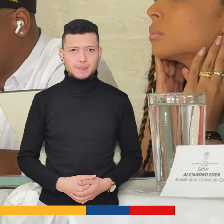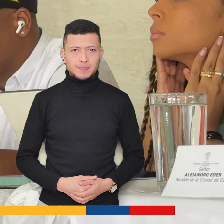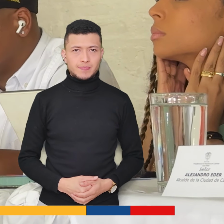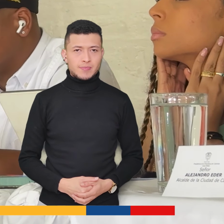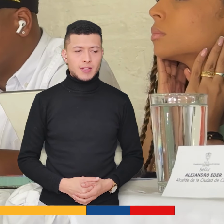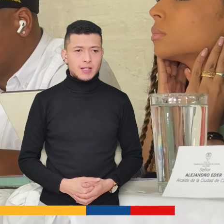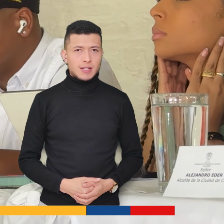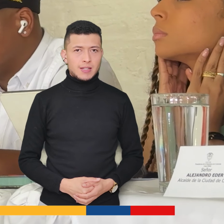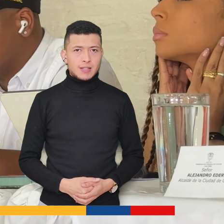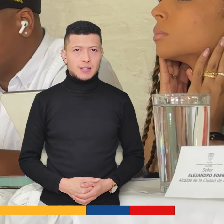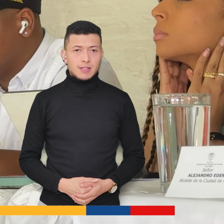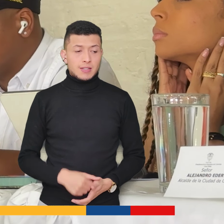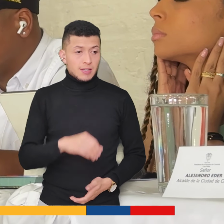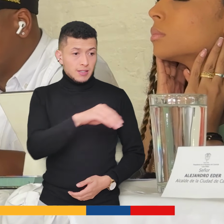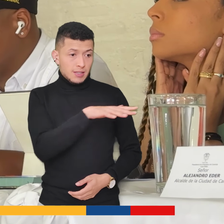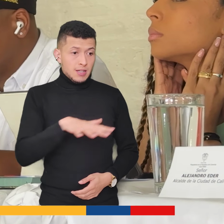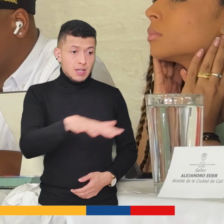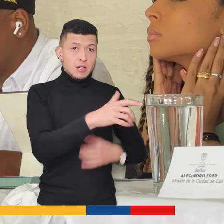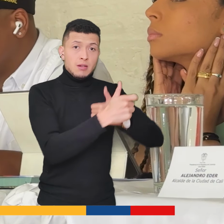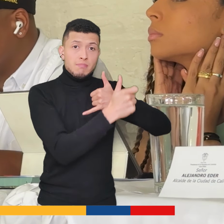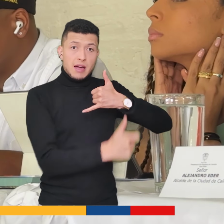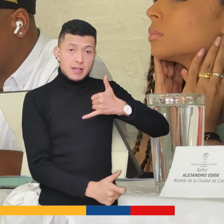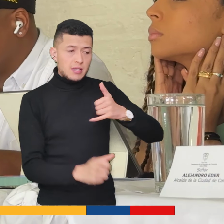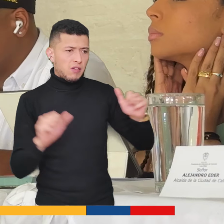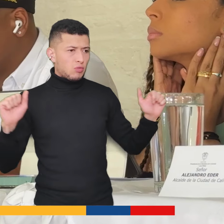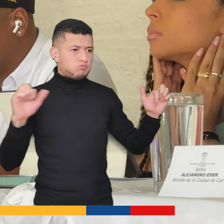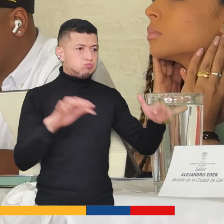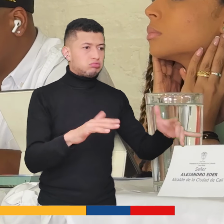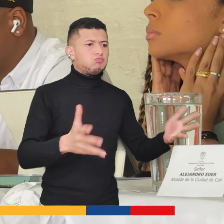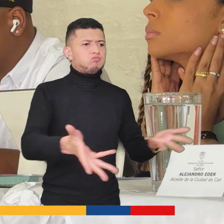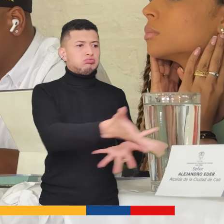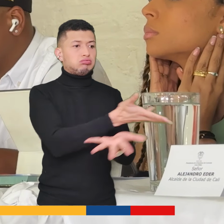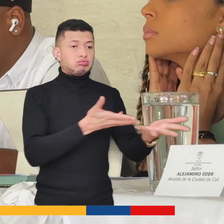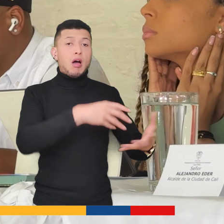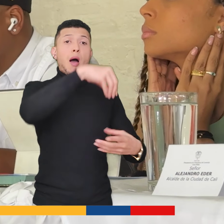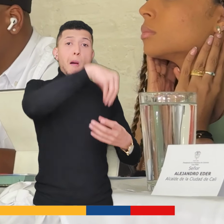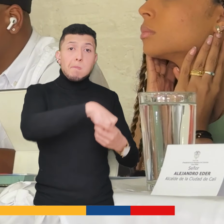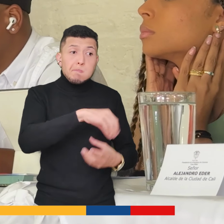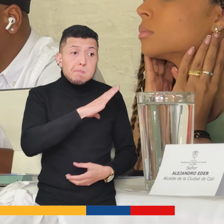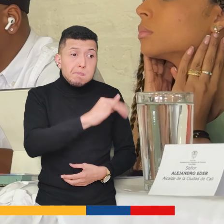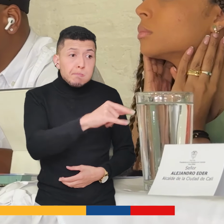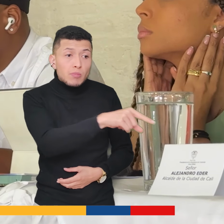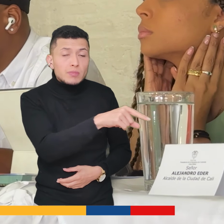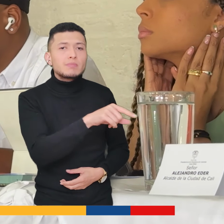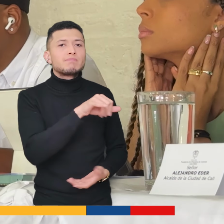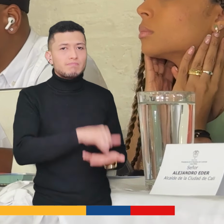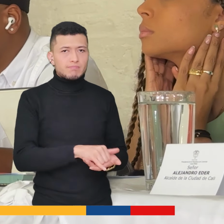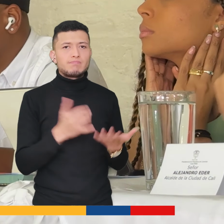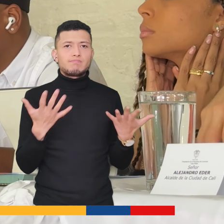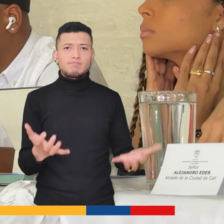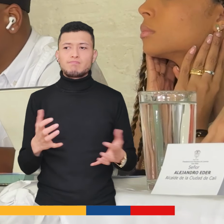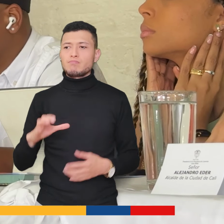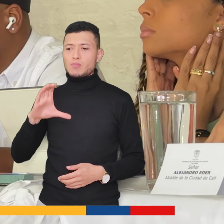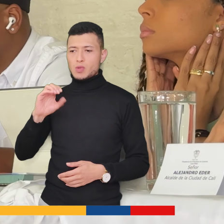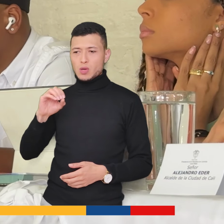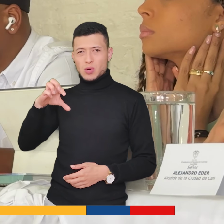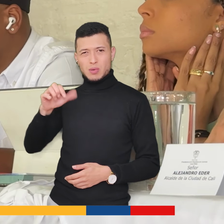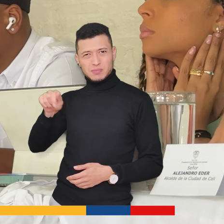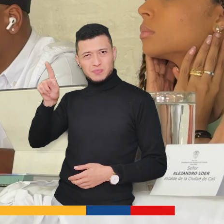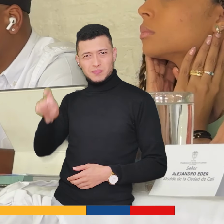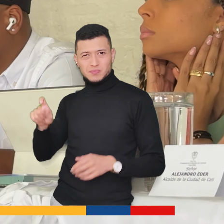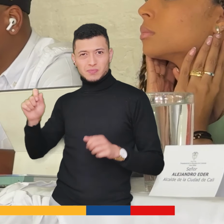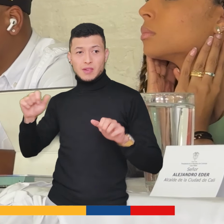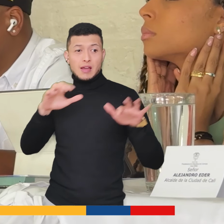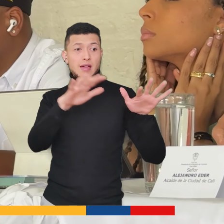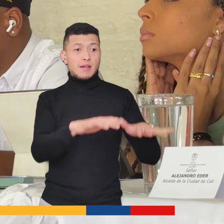que es la convergencia regional del Pacífico, pero dentro de Cali mismo queremos que la COP no sea solo en